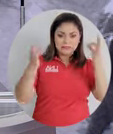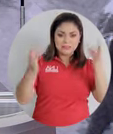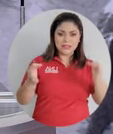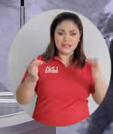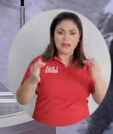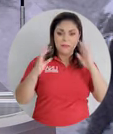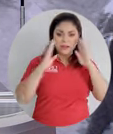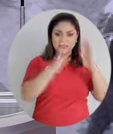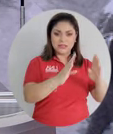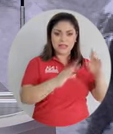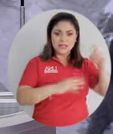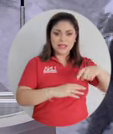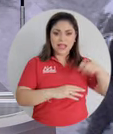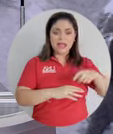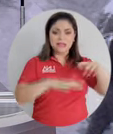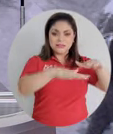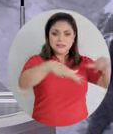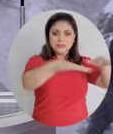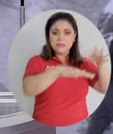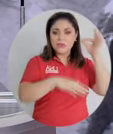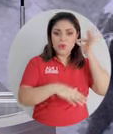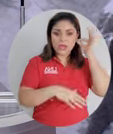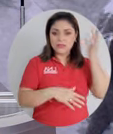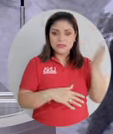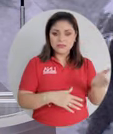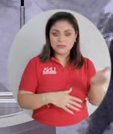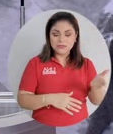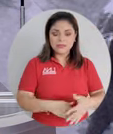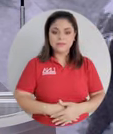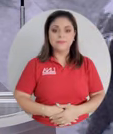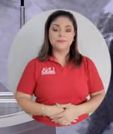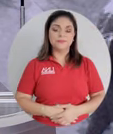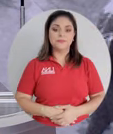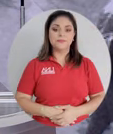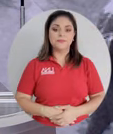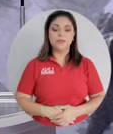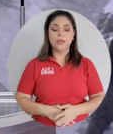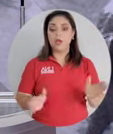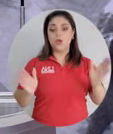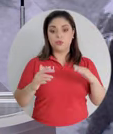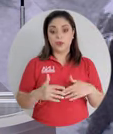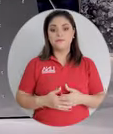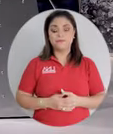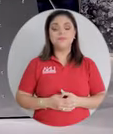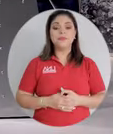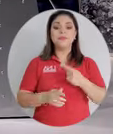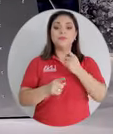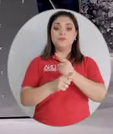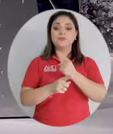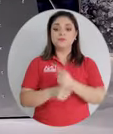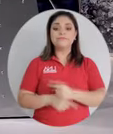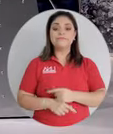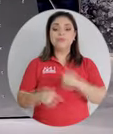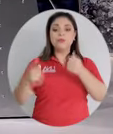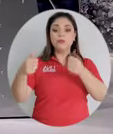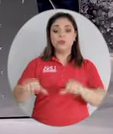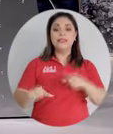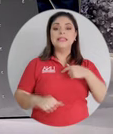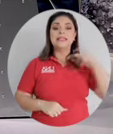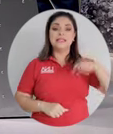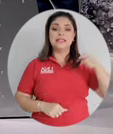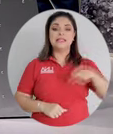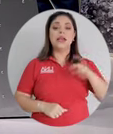para atender las necesidades de los sectores específicos, empezando por el de las mujeres. Completamente de acuerdo. Se necesita una